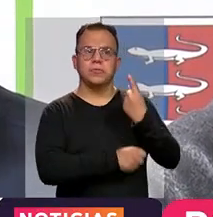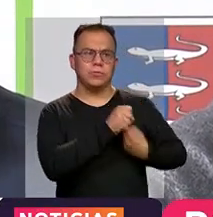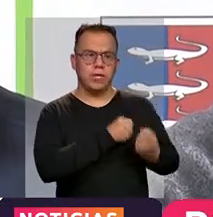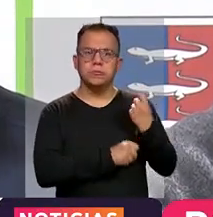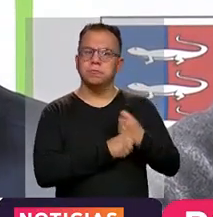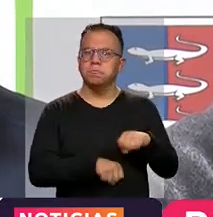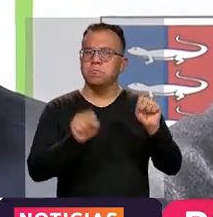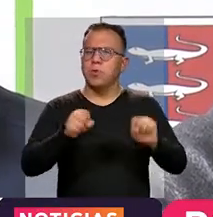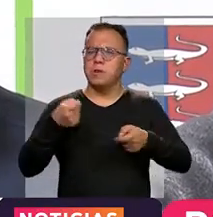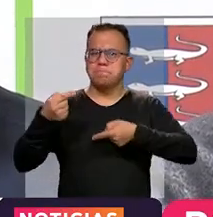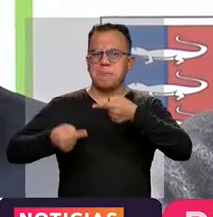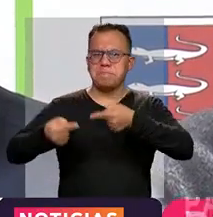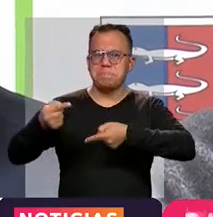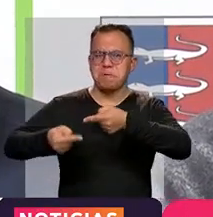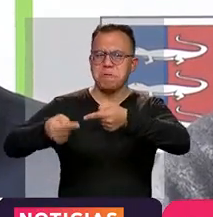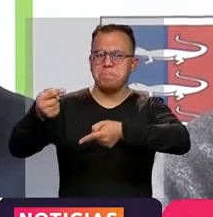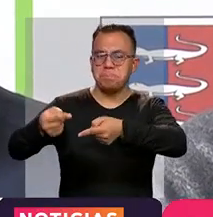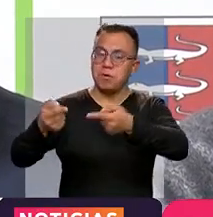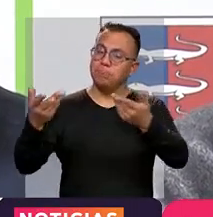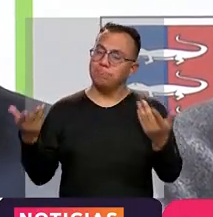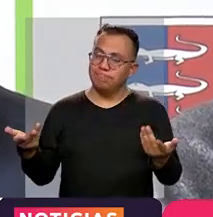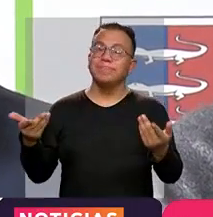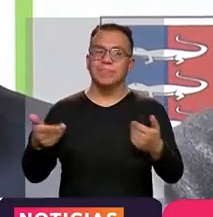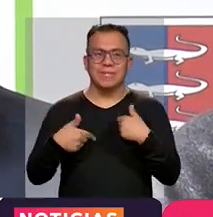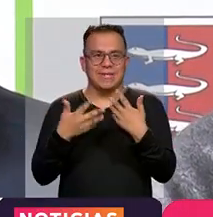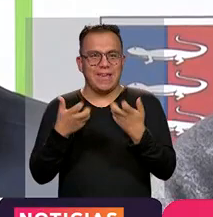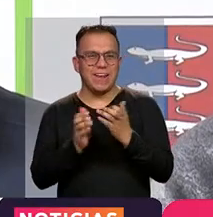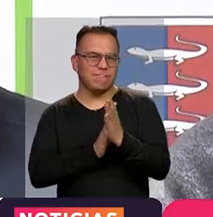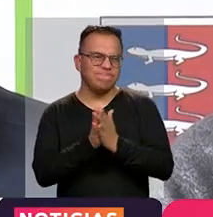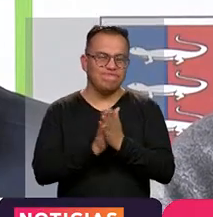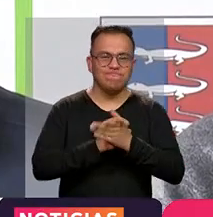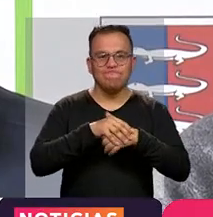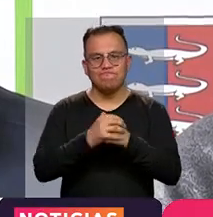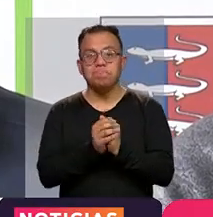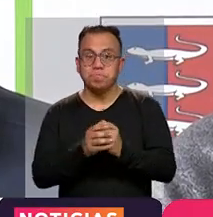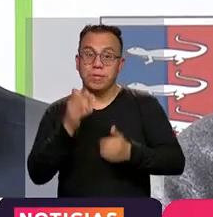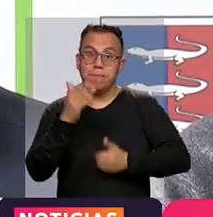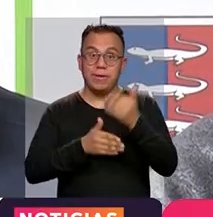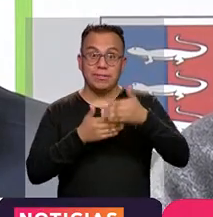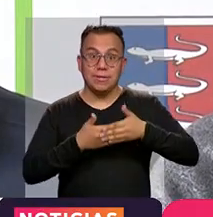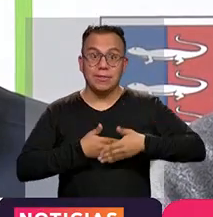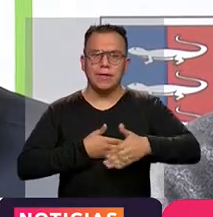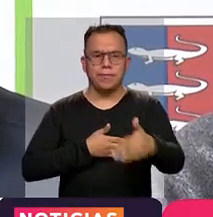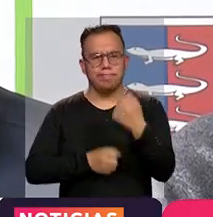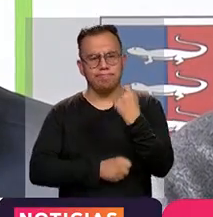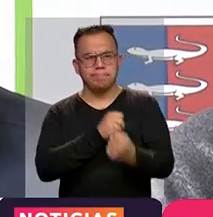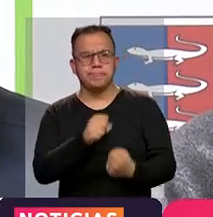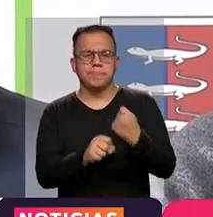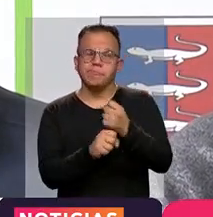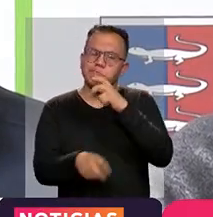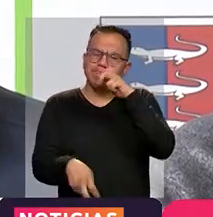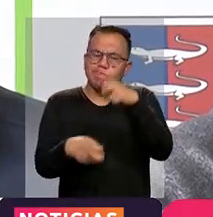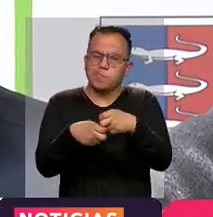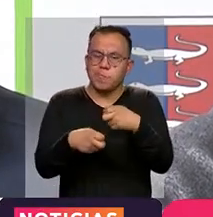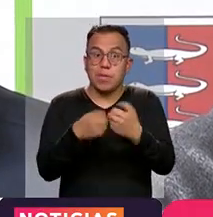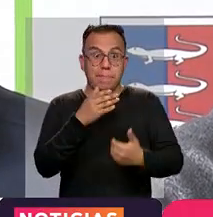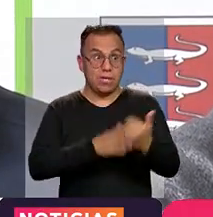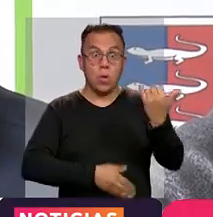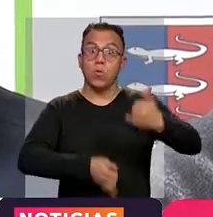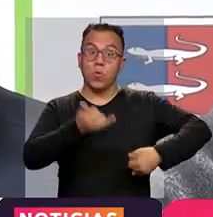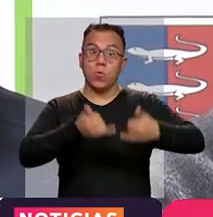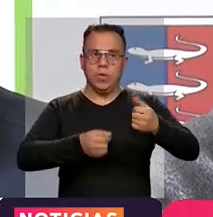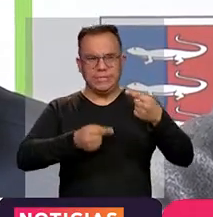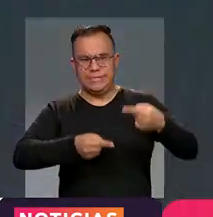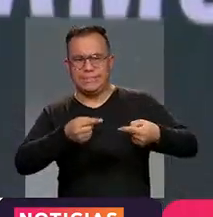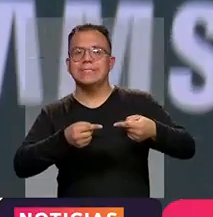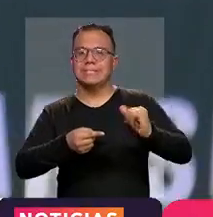hemos podido competir muy bien. Y bueno, con mucha ilusión, ha sido un arranque de año difícil, donde hemos jugado bien, pero no se